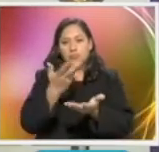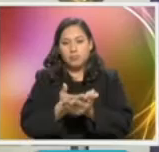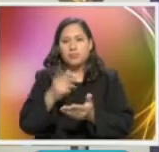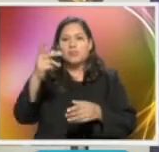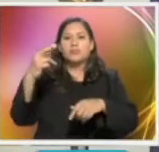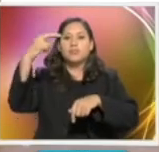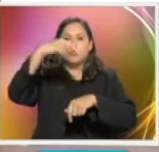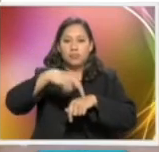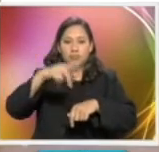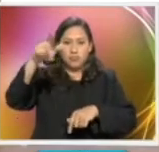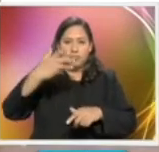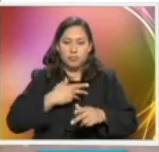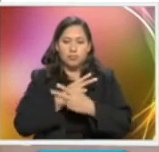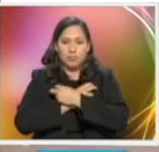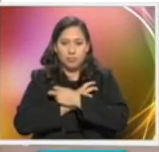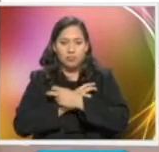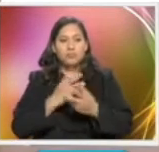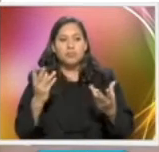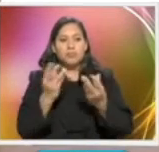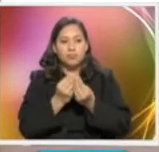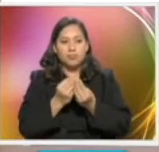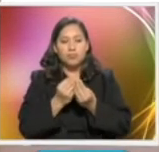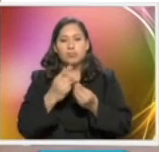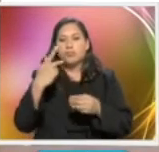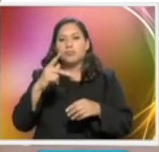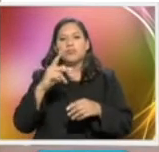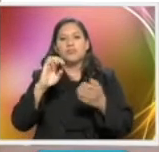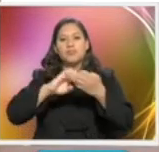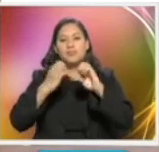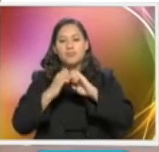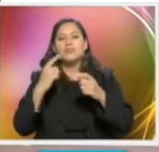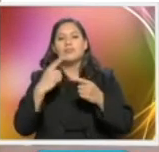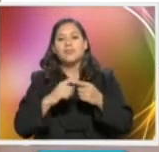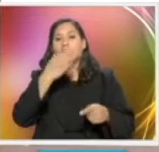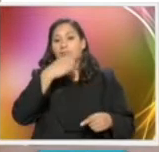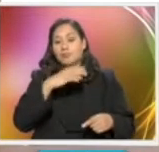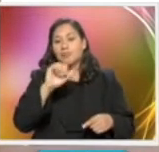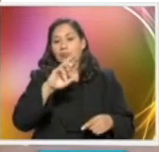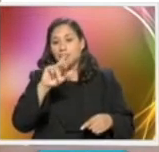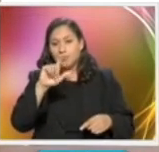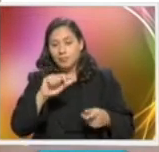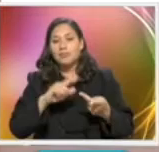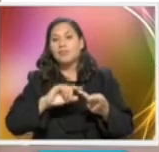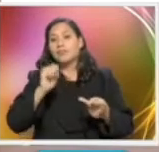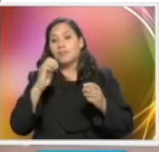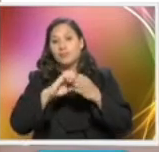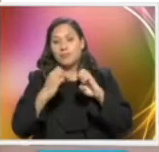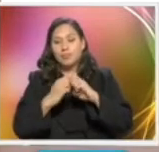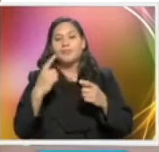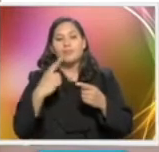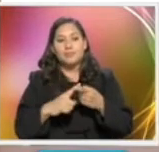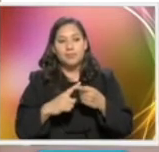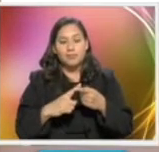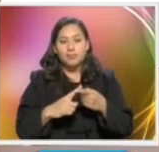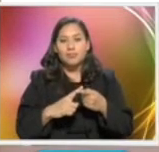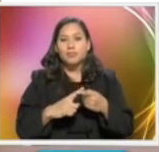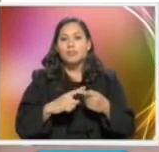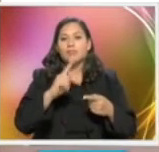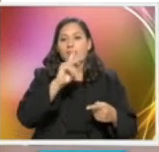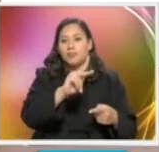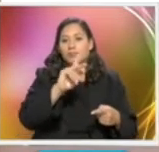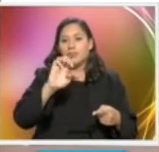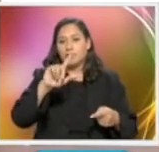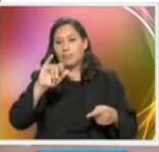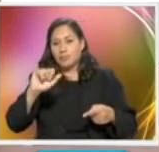a la Revolución, junto a uno de sus grandes enemigos como fue Carranza, otro de sus grandes enemigos como fue Plutarco Elías